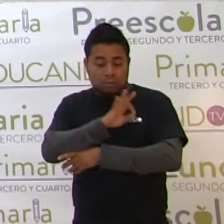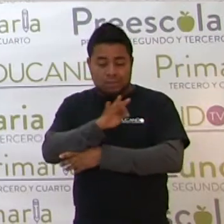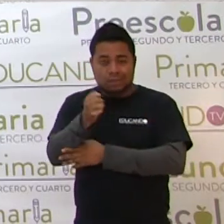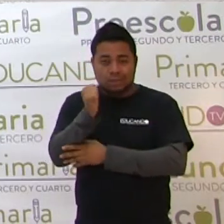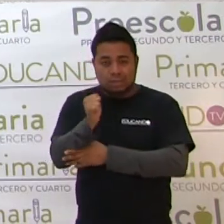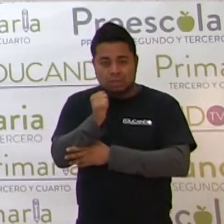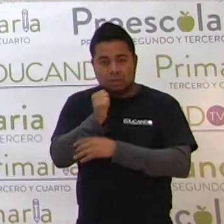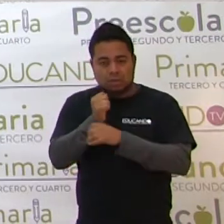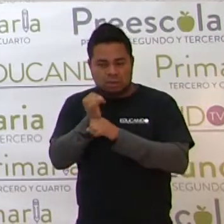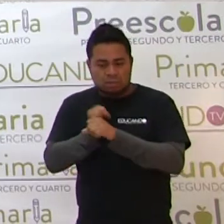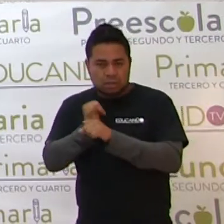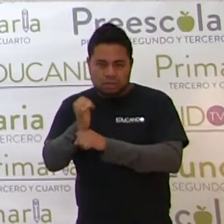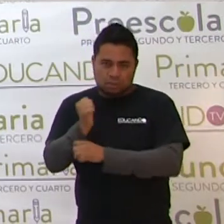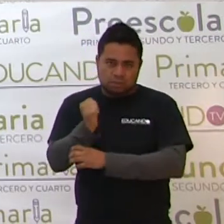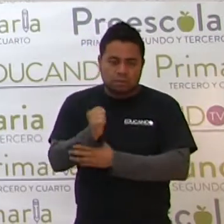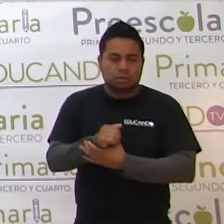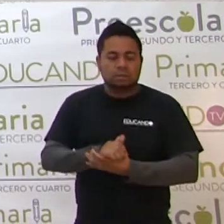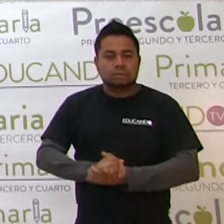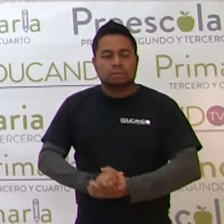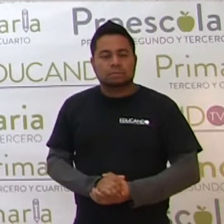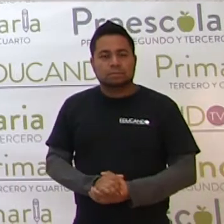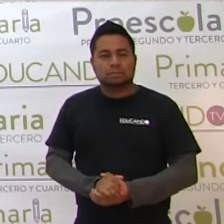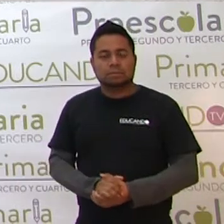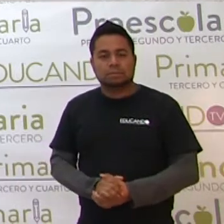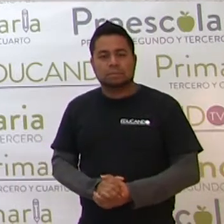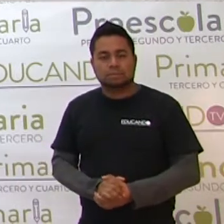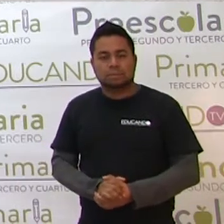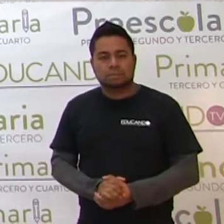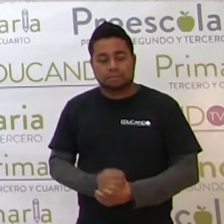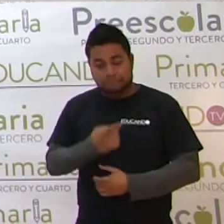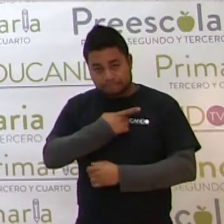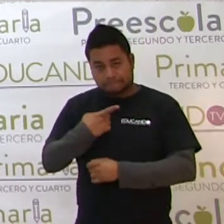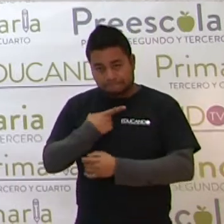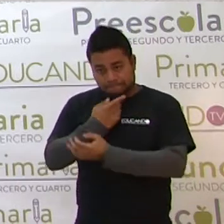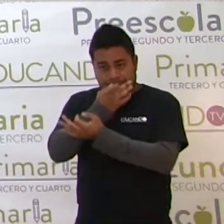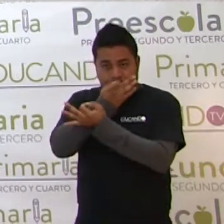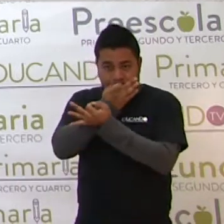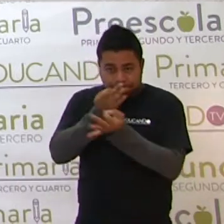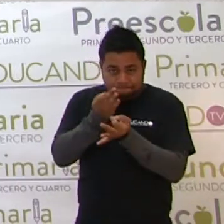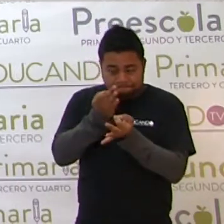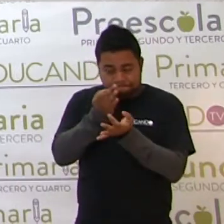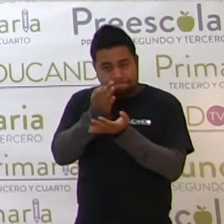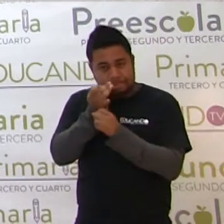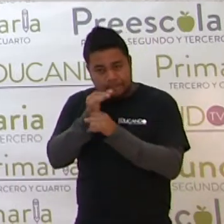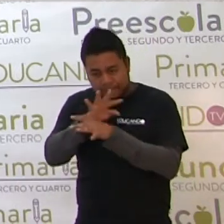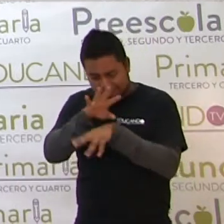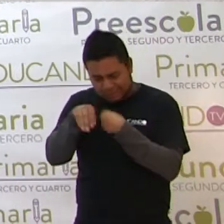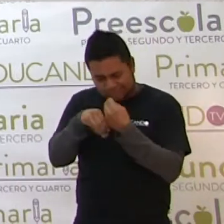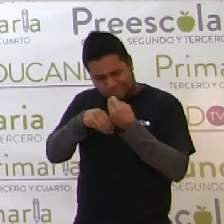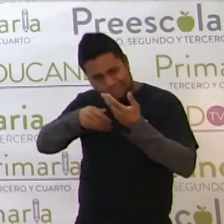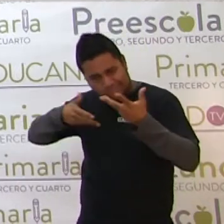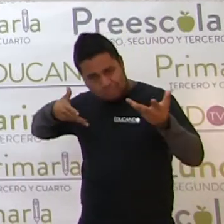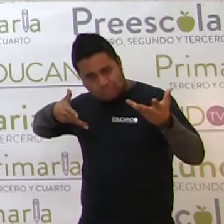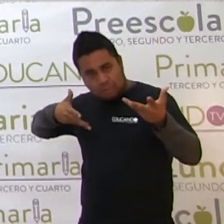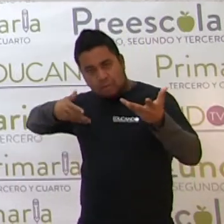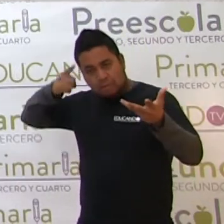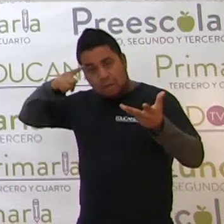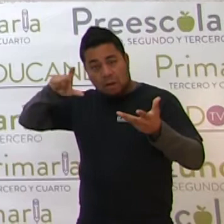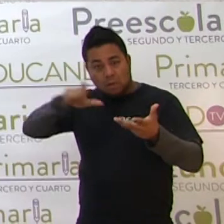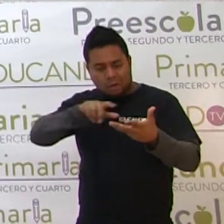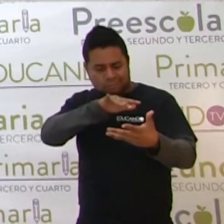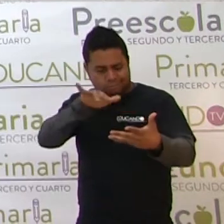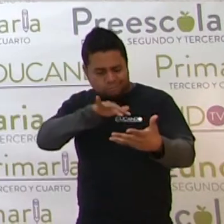esta investigación. Debemos de extender la información lo más amplio que se pueda para que al momento de ir